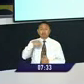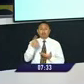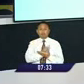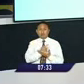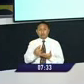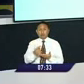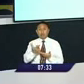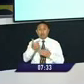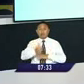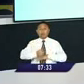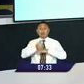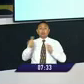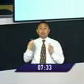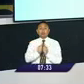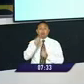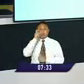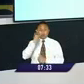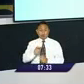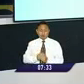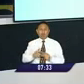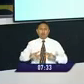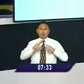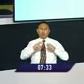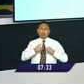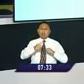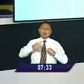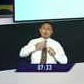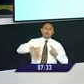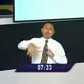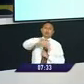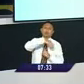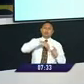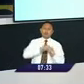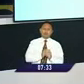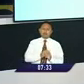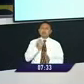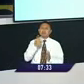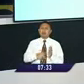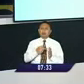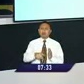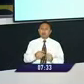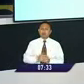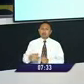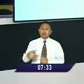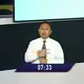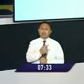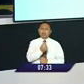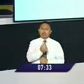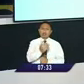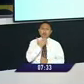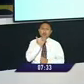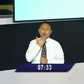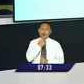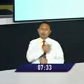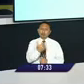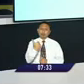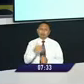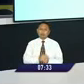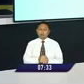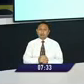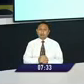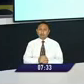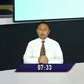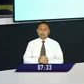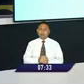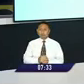esta entidad, junto a Fiscalía, investigan el entorno social del occiso para determinar la procedencia de los billetes y quienes